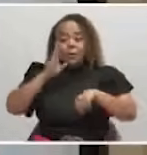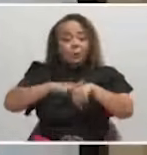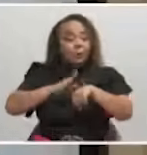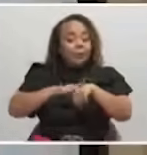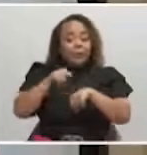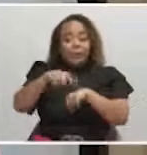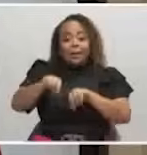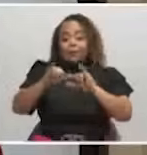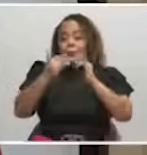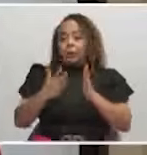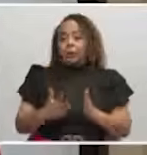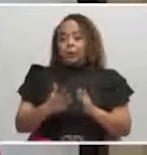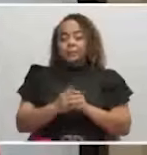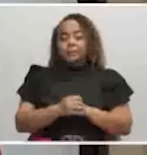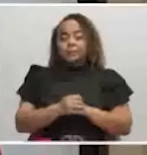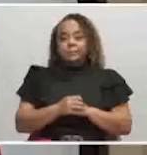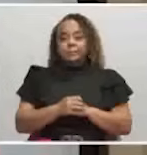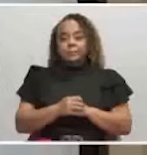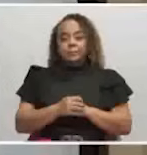estos jugadores